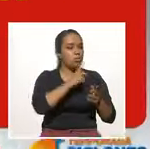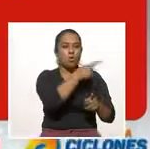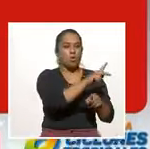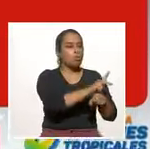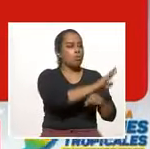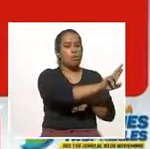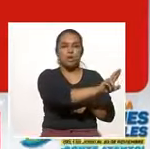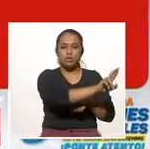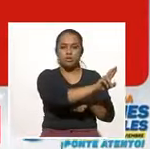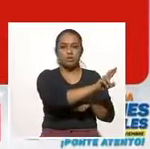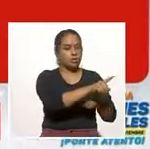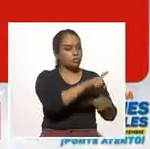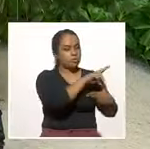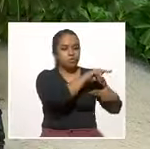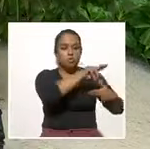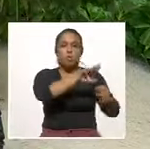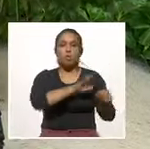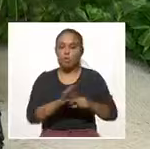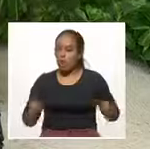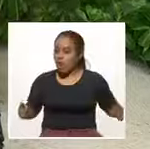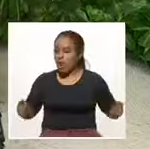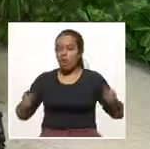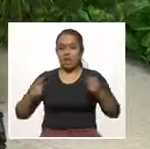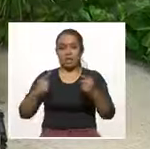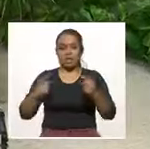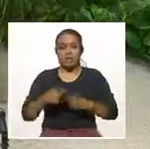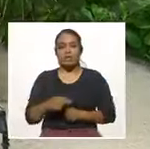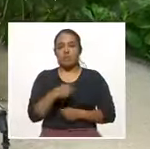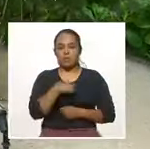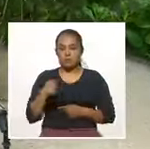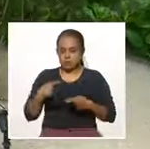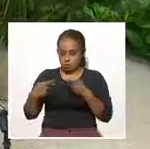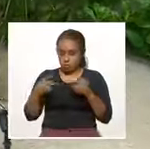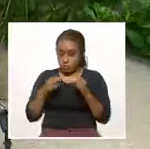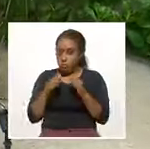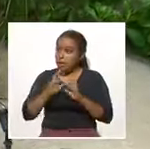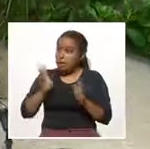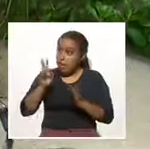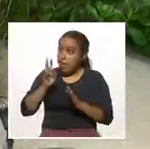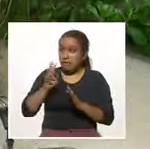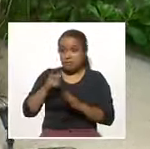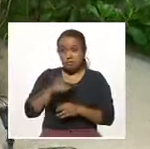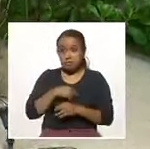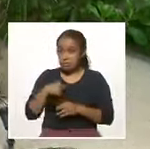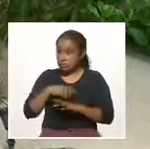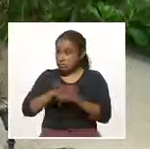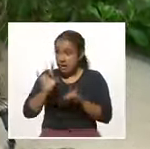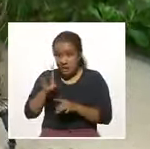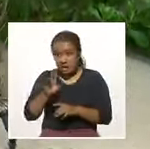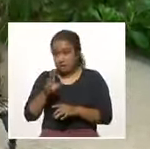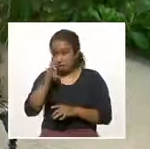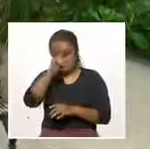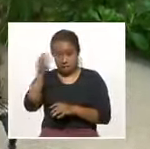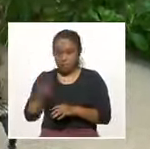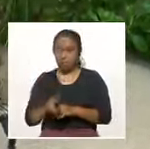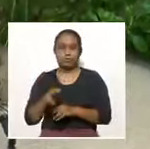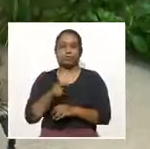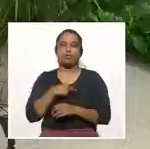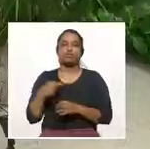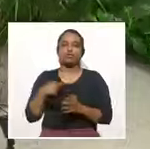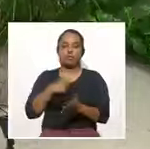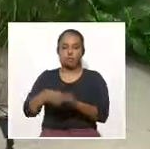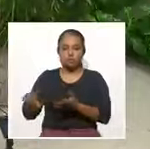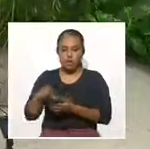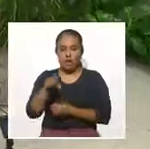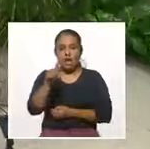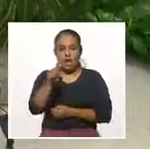las islas caribeñas. Bueno, nos preparamos en la casa cuando vemos que ya de plano nos va a tocar. Entonces, lo que hacemos, compramos